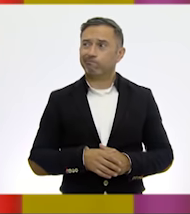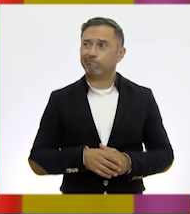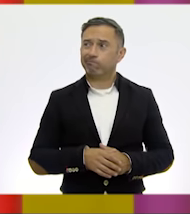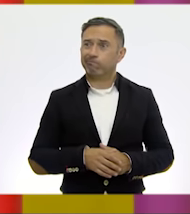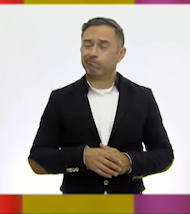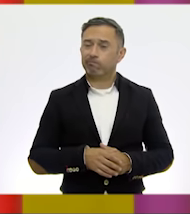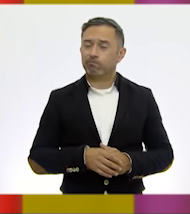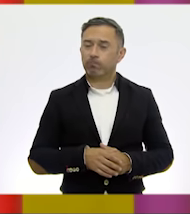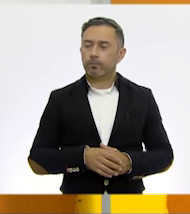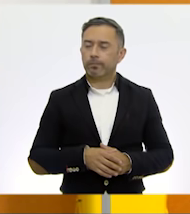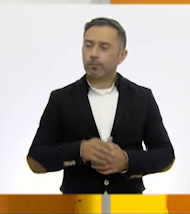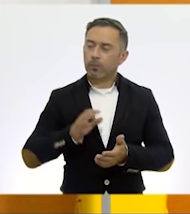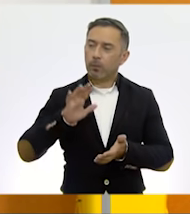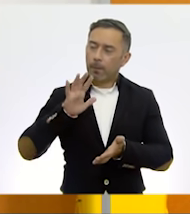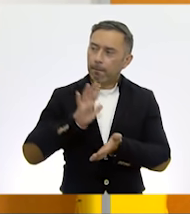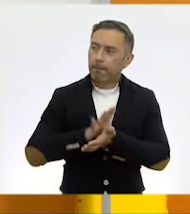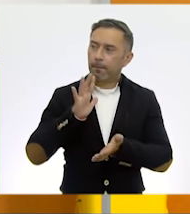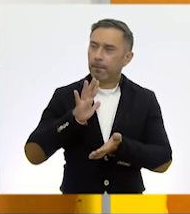Golpeteo.